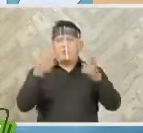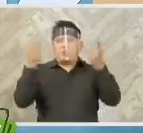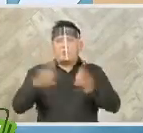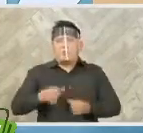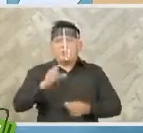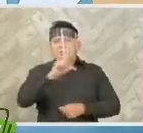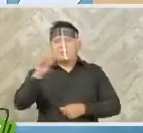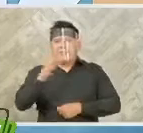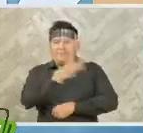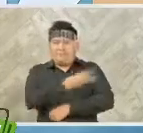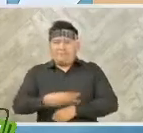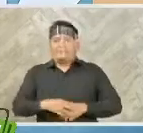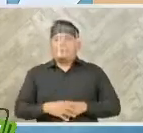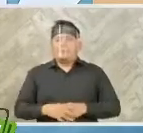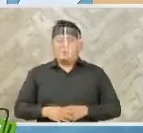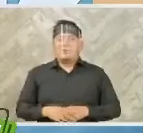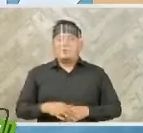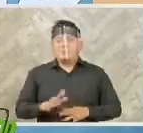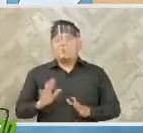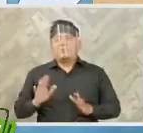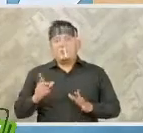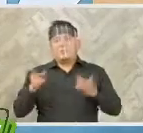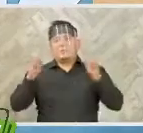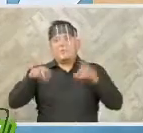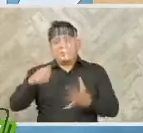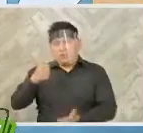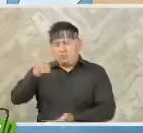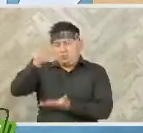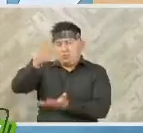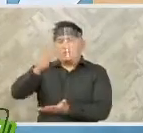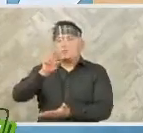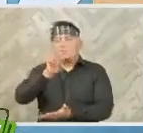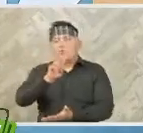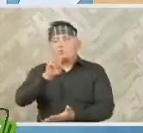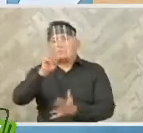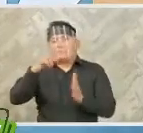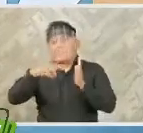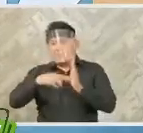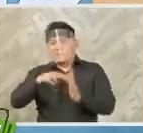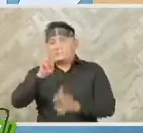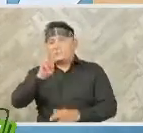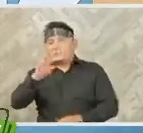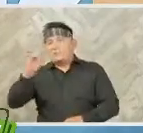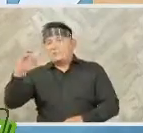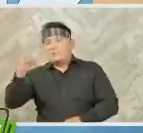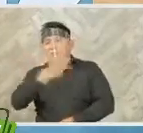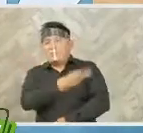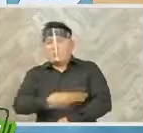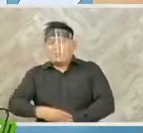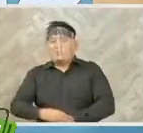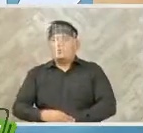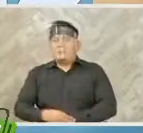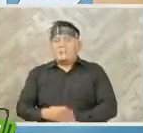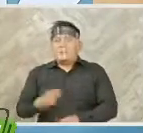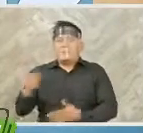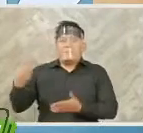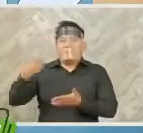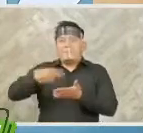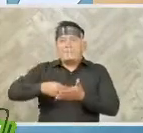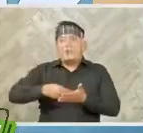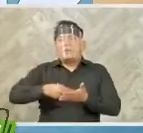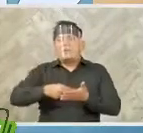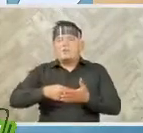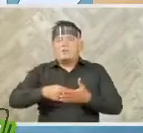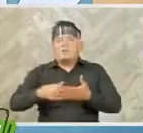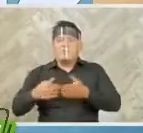importante decir que comprometimos 2.770 millones de pesos en recursos para el parque automotor, para motocicletas